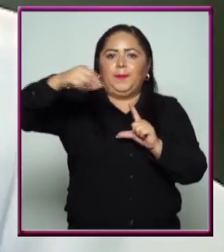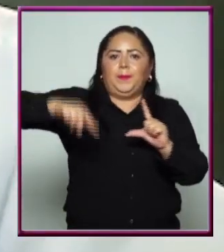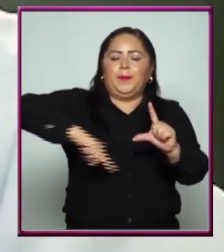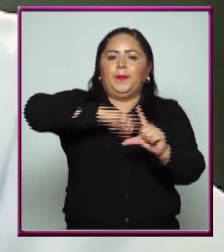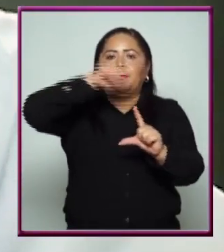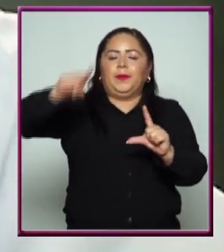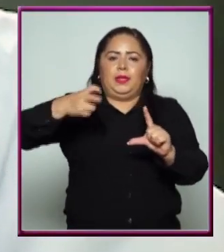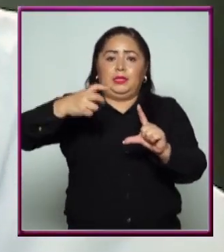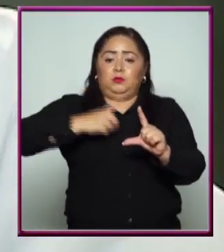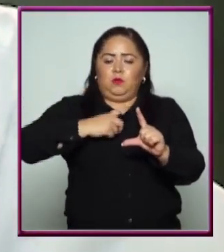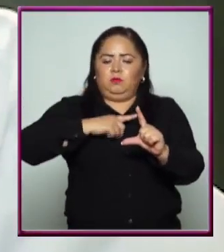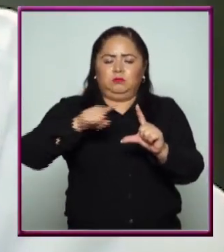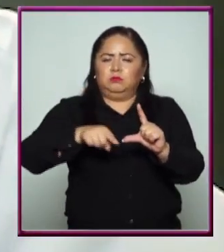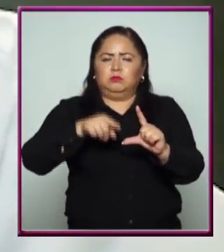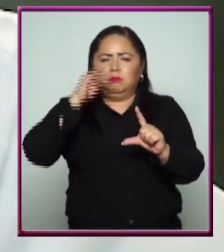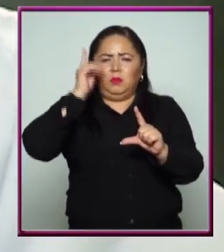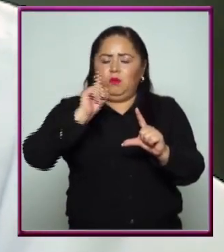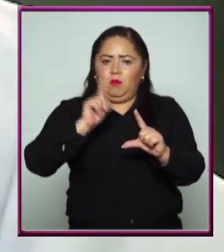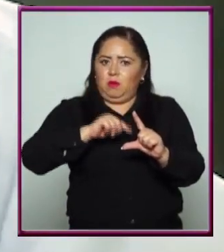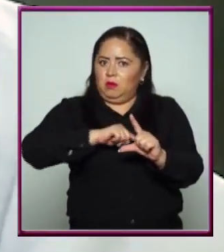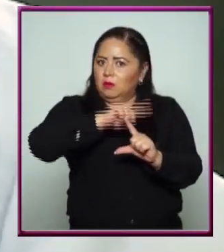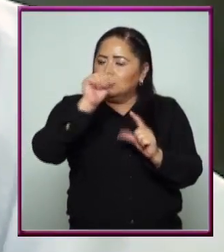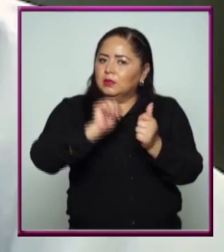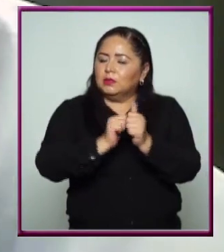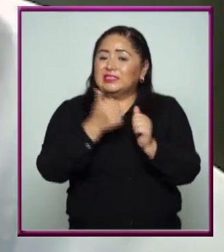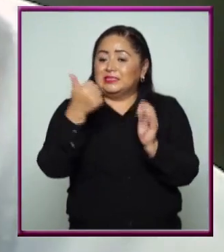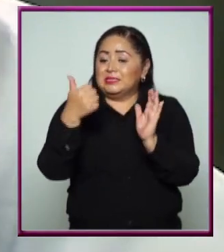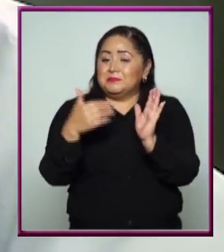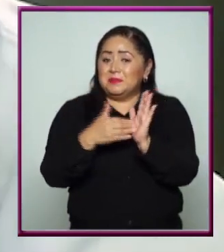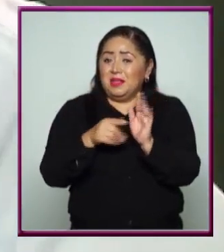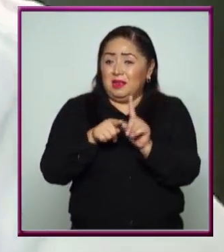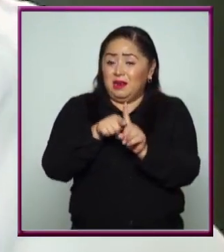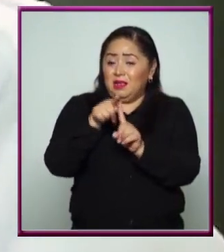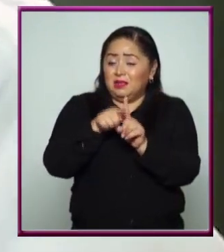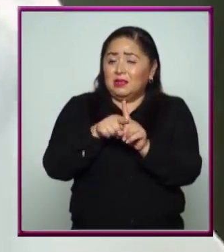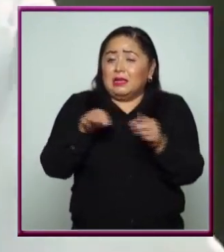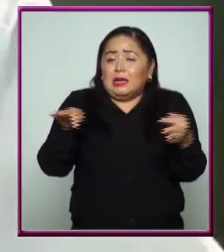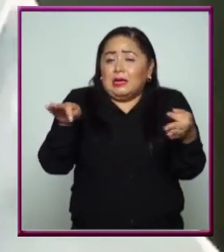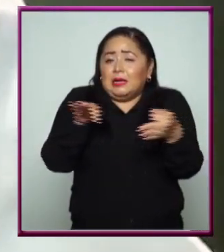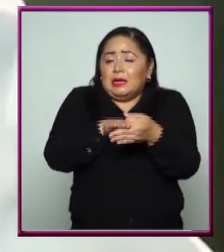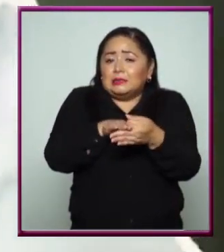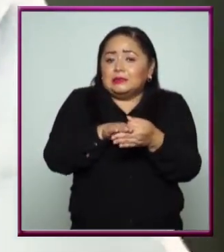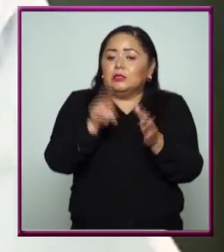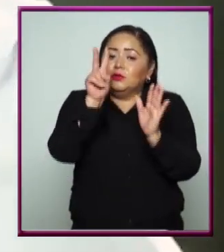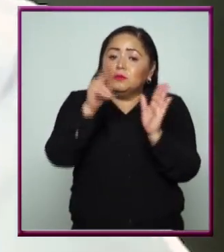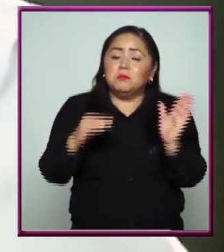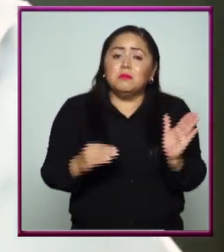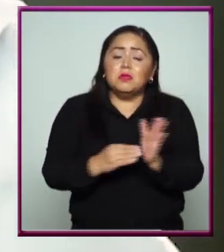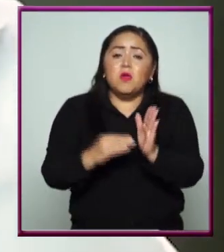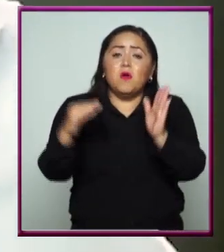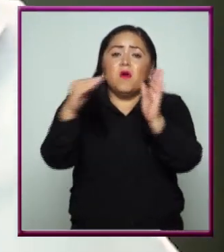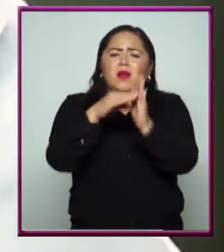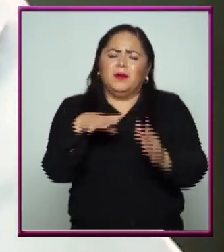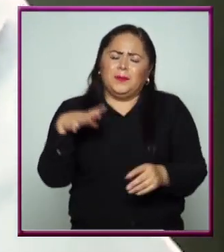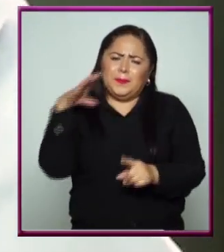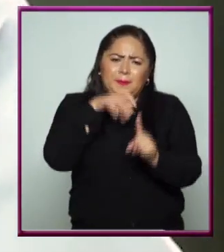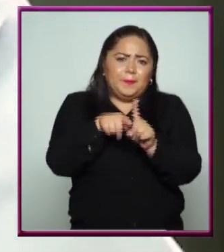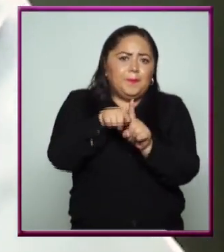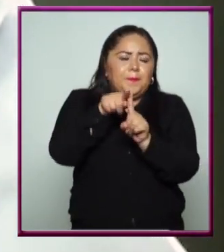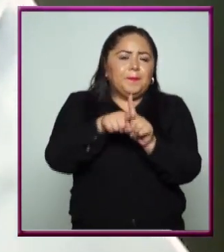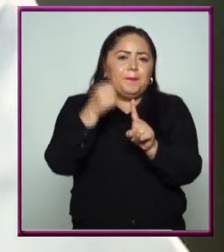la transición no es cualquier cosa. Vamos de 6,000 grados a casi 2 millones de grados